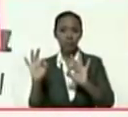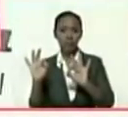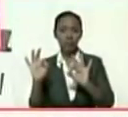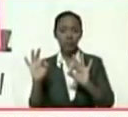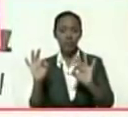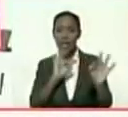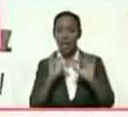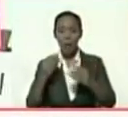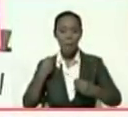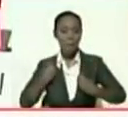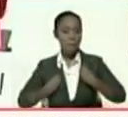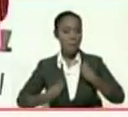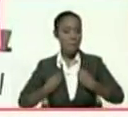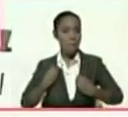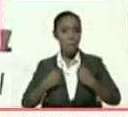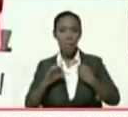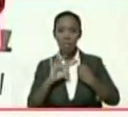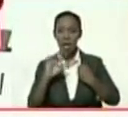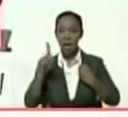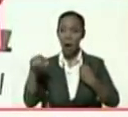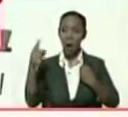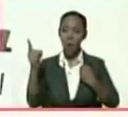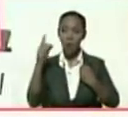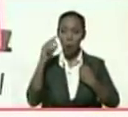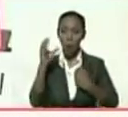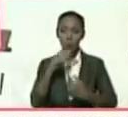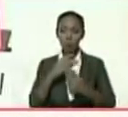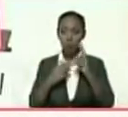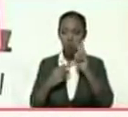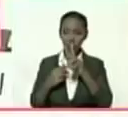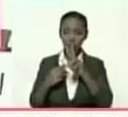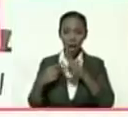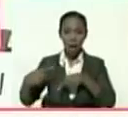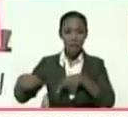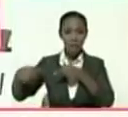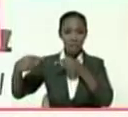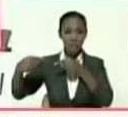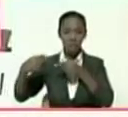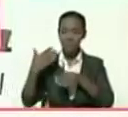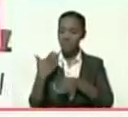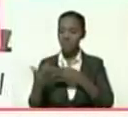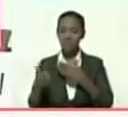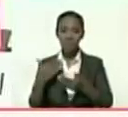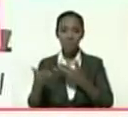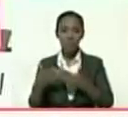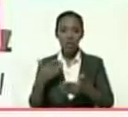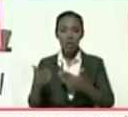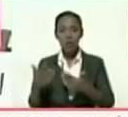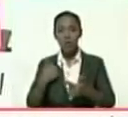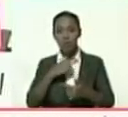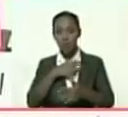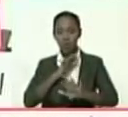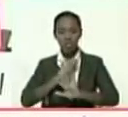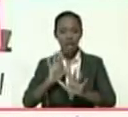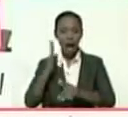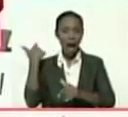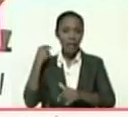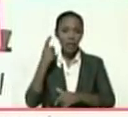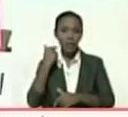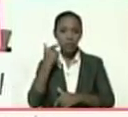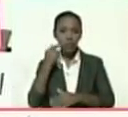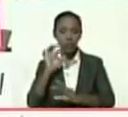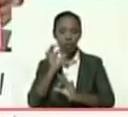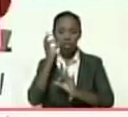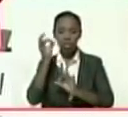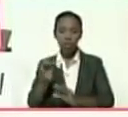para nada preocupados por el adversario, porque ya lo hemos enfrentado muchísimas veces. De manera que hoy